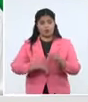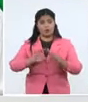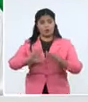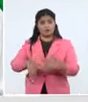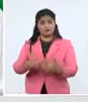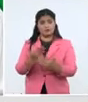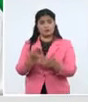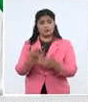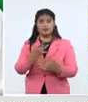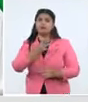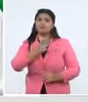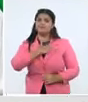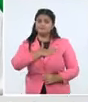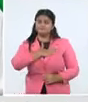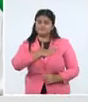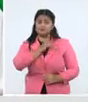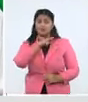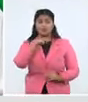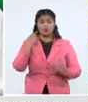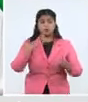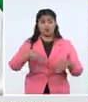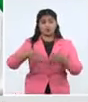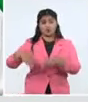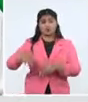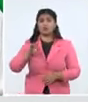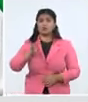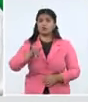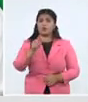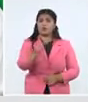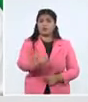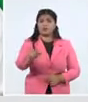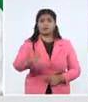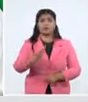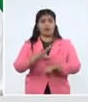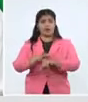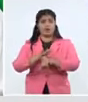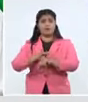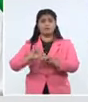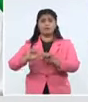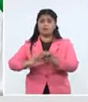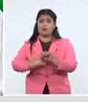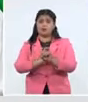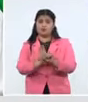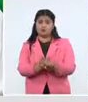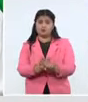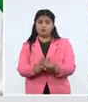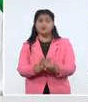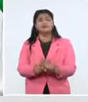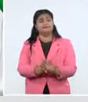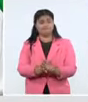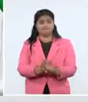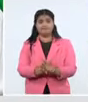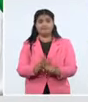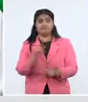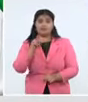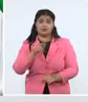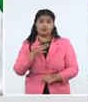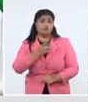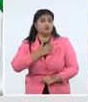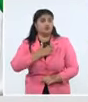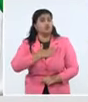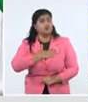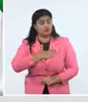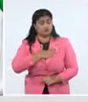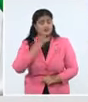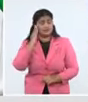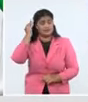el fallecimiento de 9 personas con COVID-19, lamentable siempre, independientemente de que sea la cifra